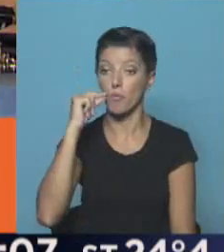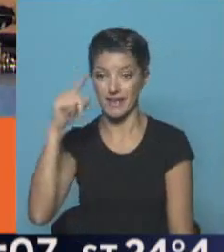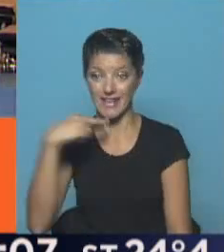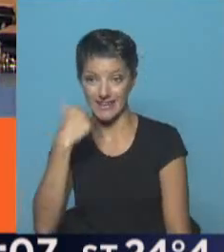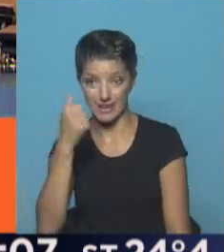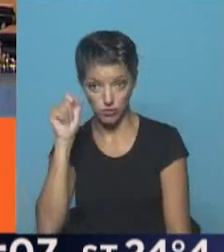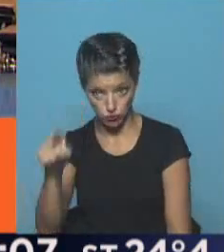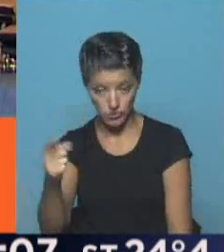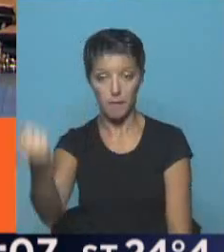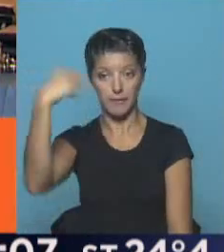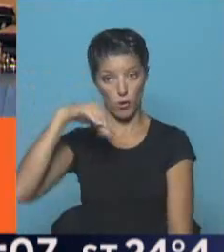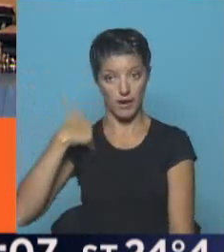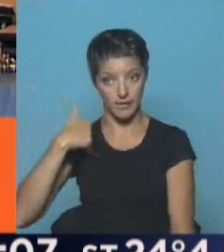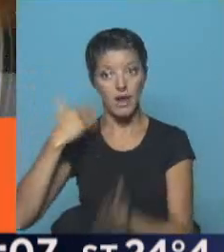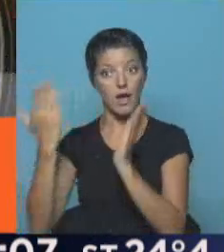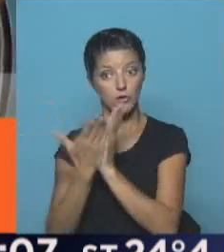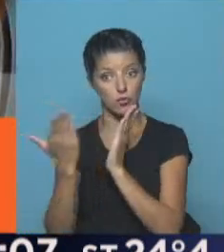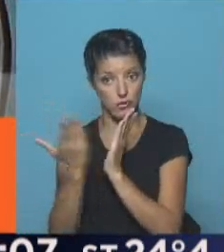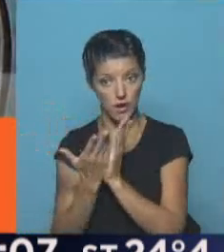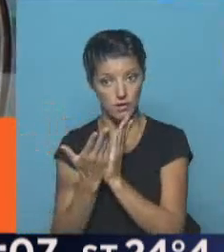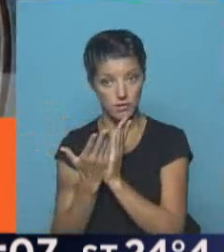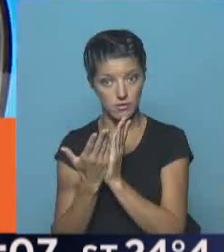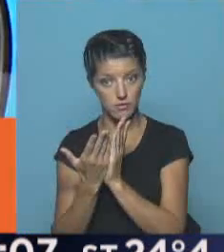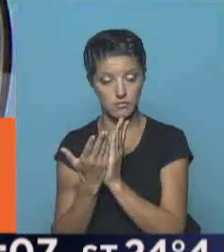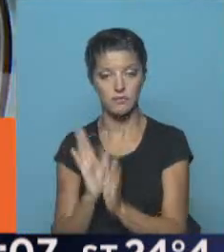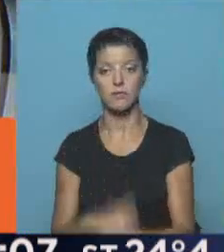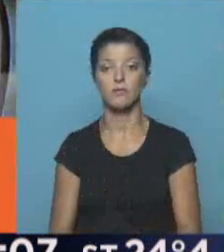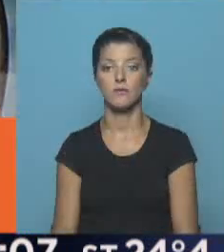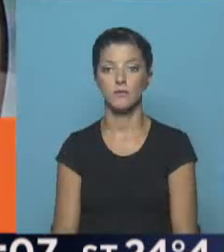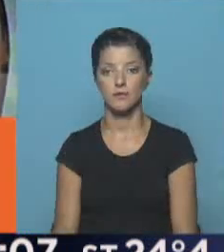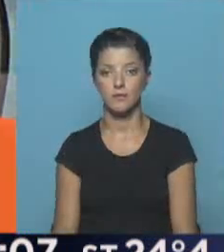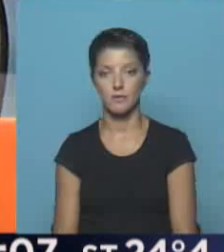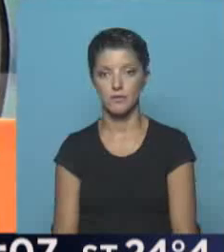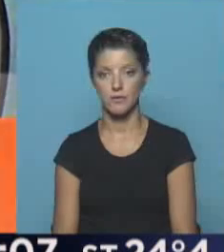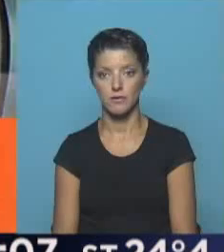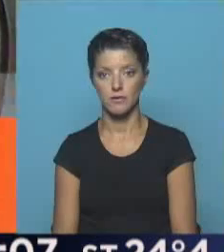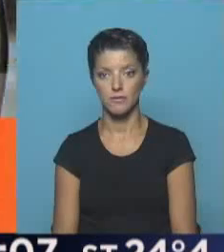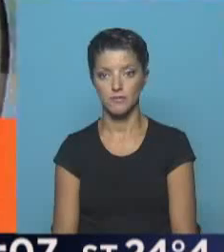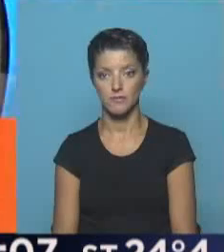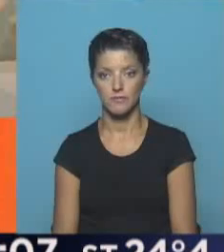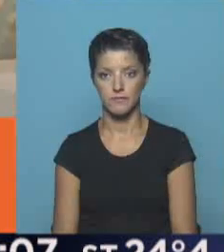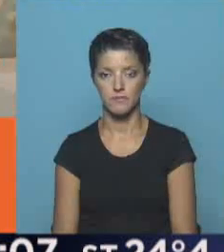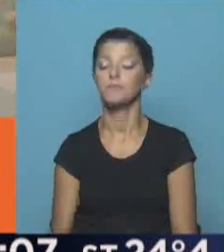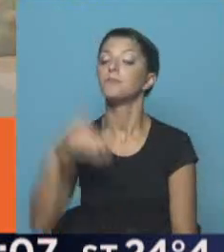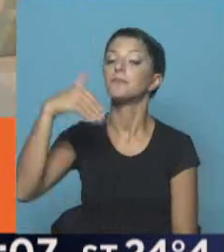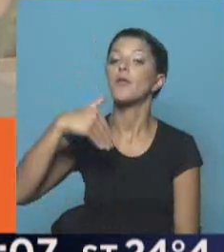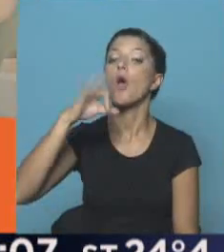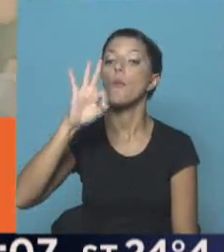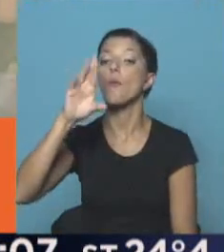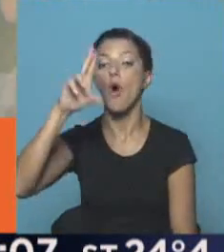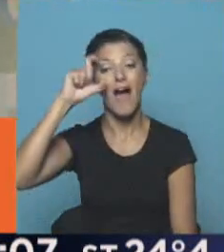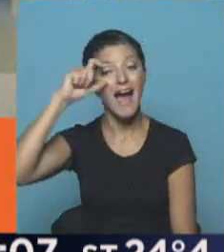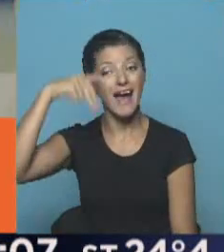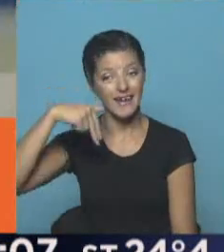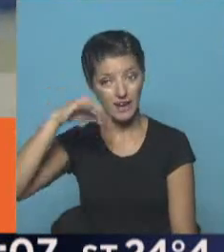Argentina, pasó un tiempo aquí. Me parece que Lenín Moreno, además de ser la cara